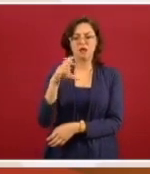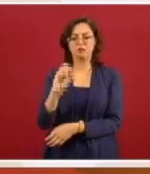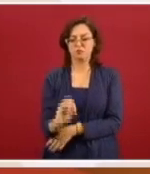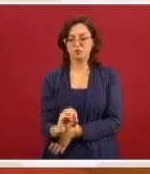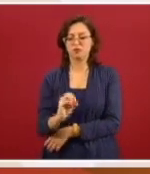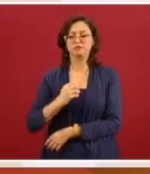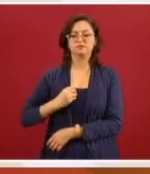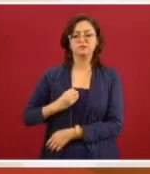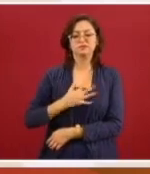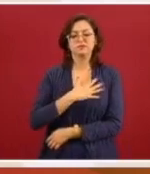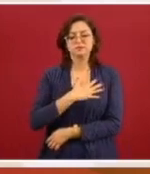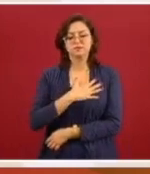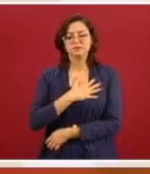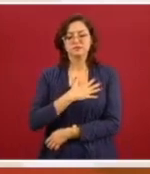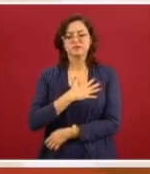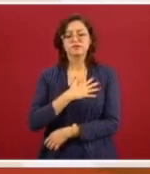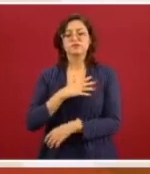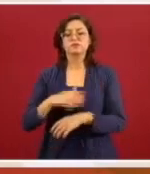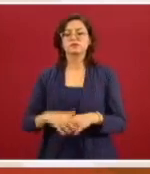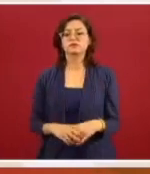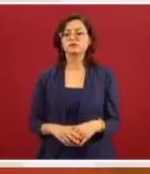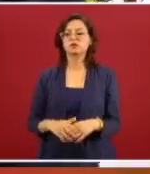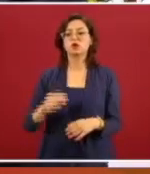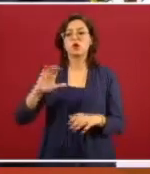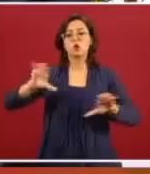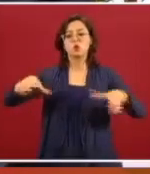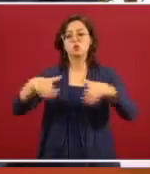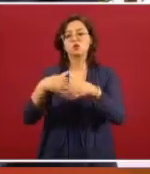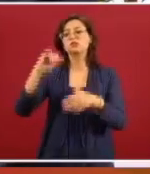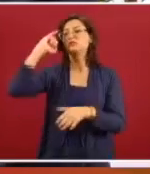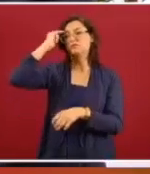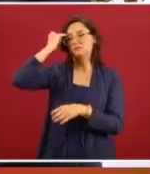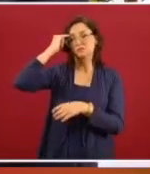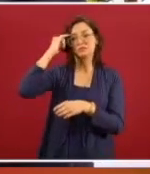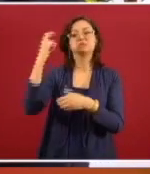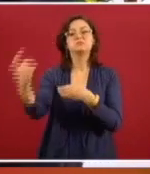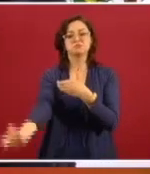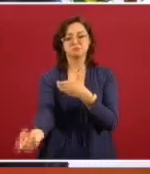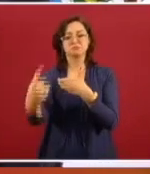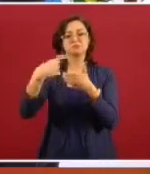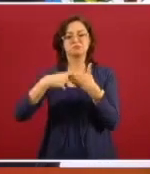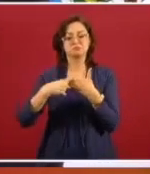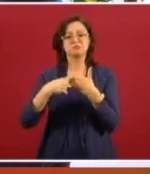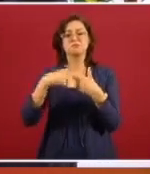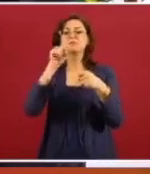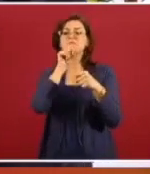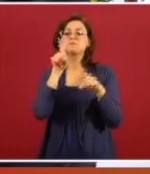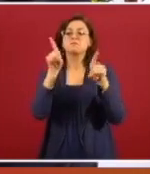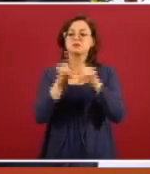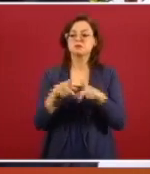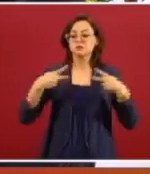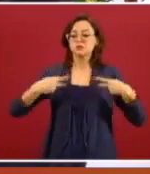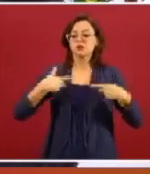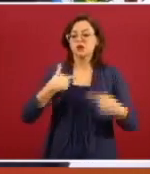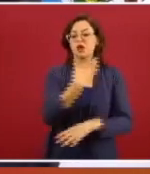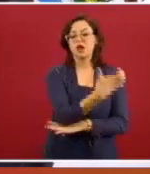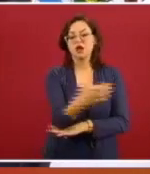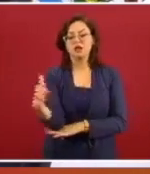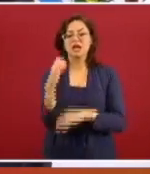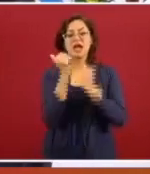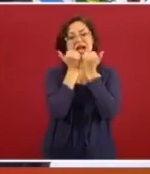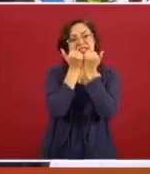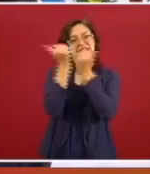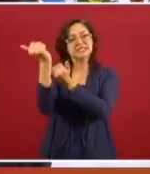se extendió a comunidades indígenas y a productores de caña y de